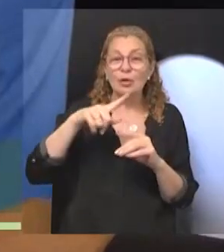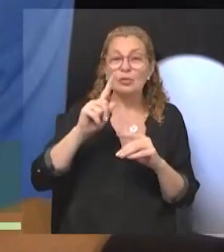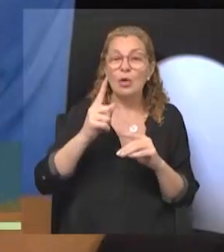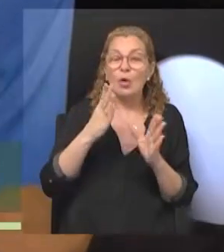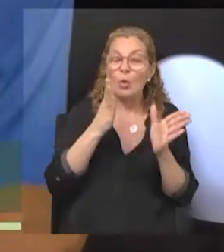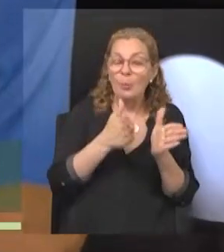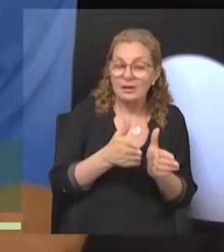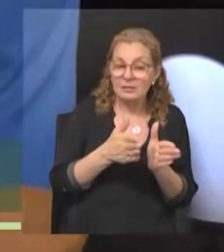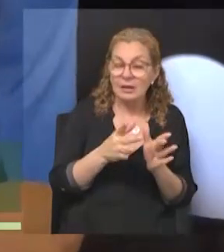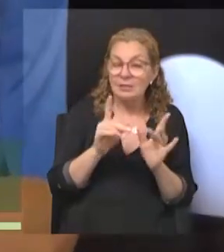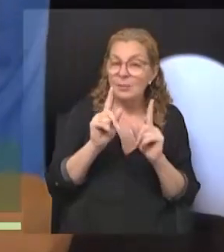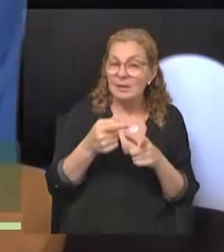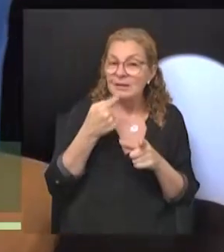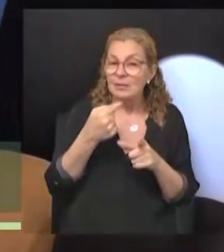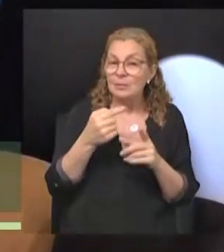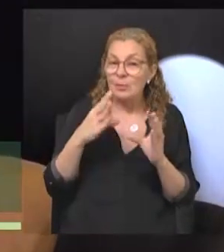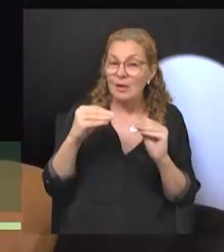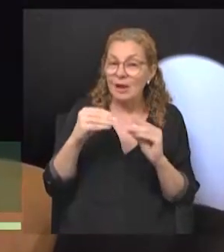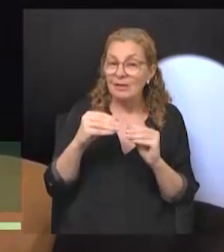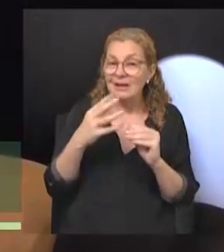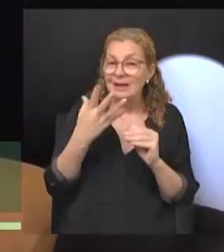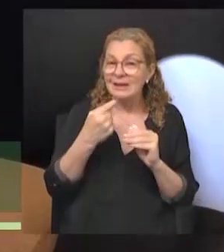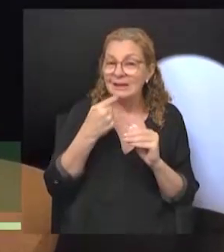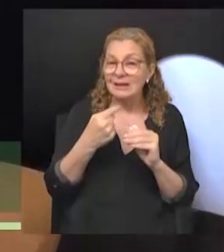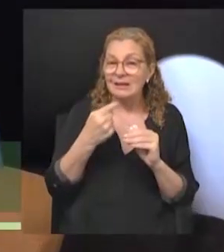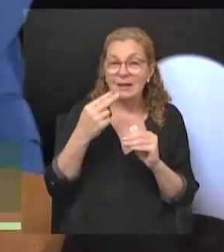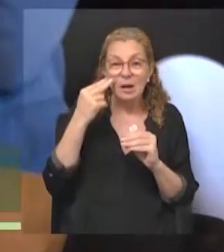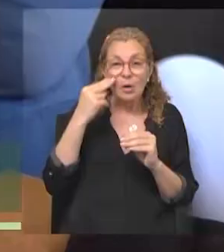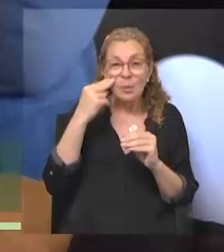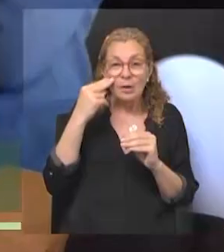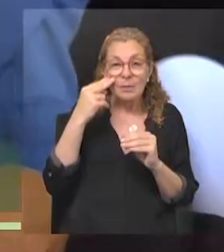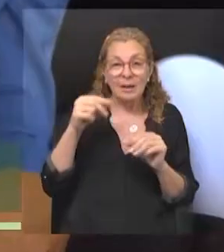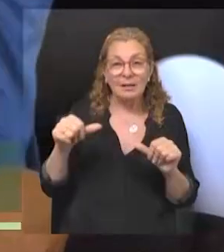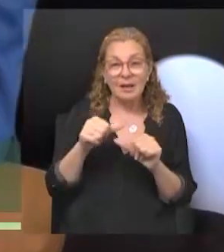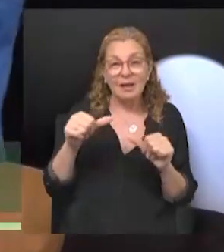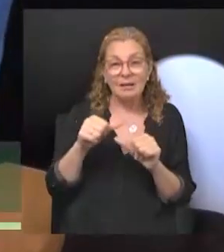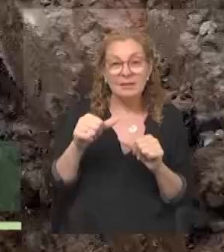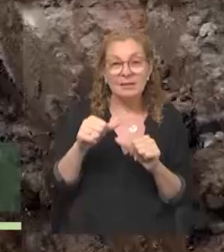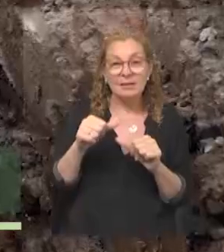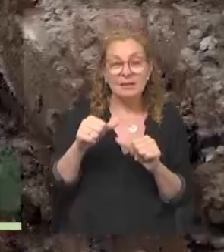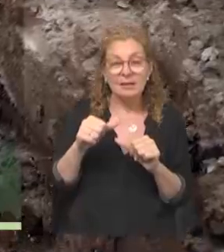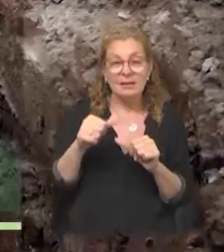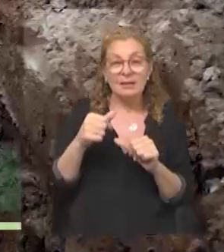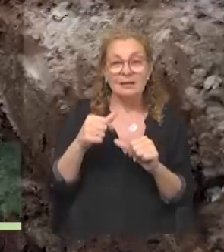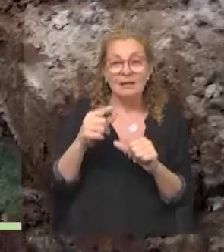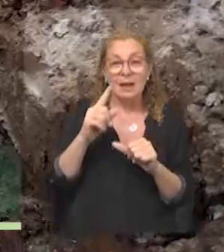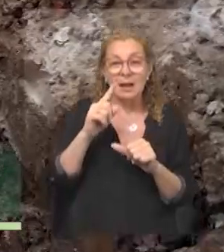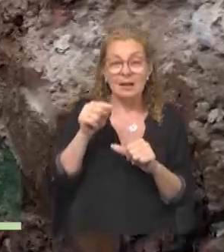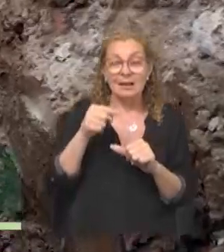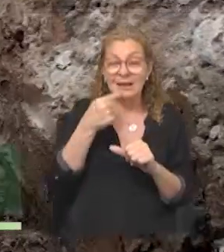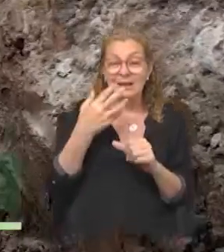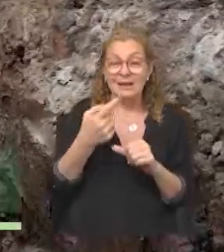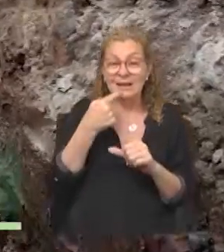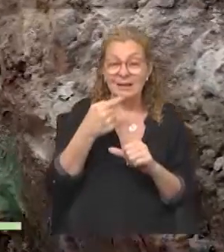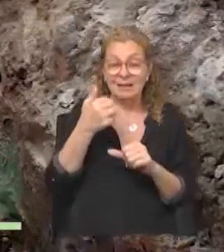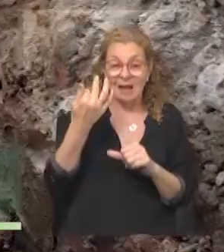parte porque también tenemos que hablar de lo que le implica de los problemas que genera digamos a través de la 20,130 hoy lo que tiene que ver con